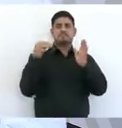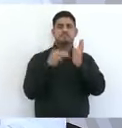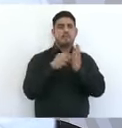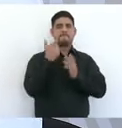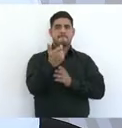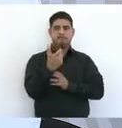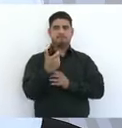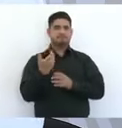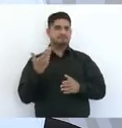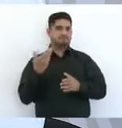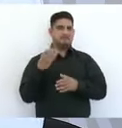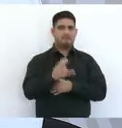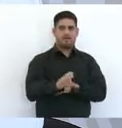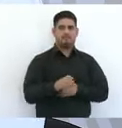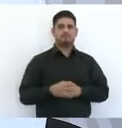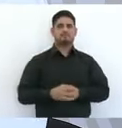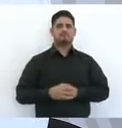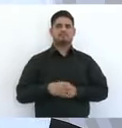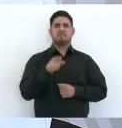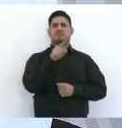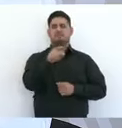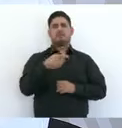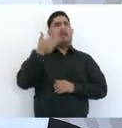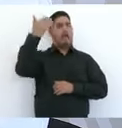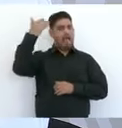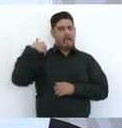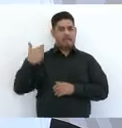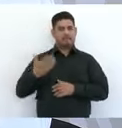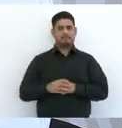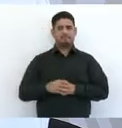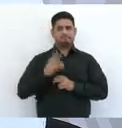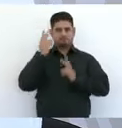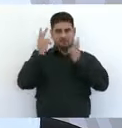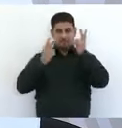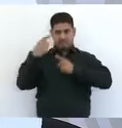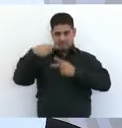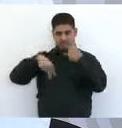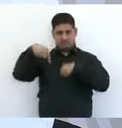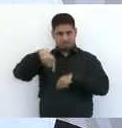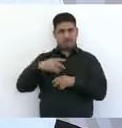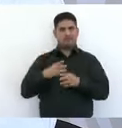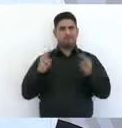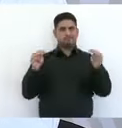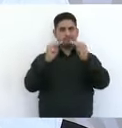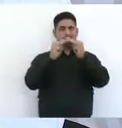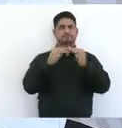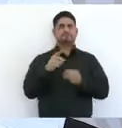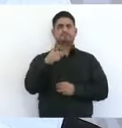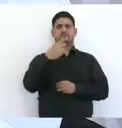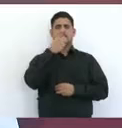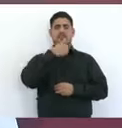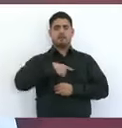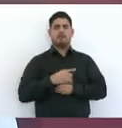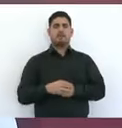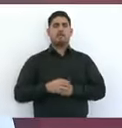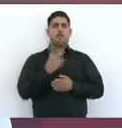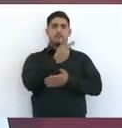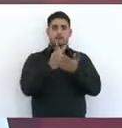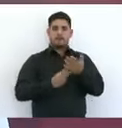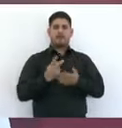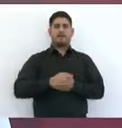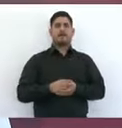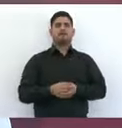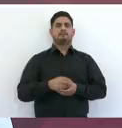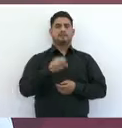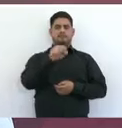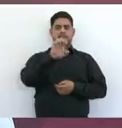6.000 pesos. Como usted nos lo instruyó en la pasada visita a la sierra, señor presidente, el programa Sembrando Vida ya se implementó